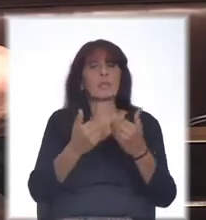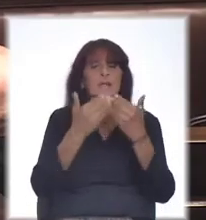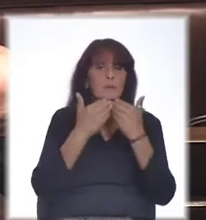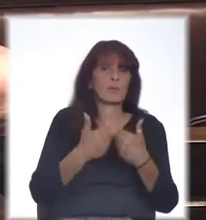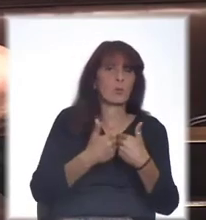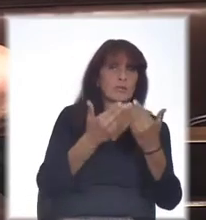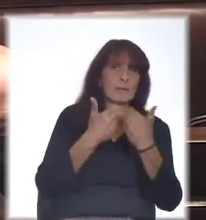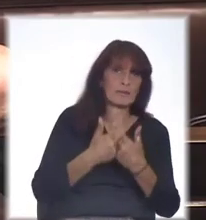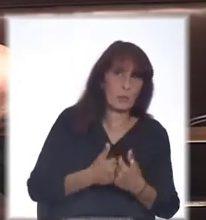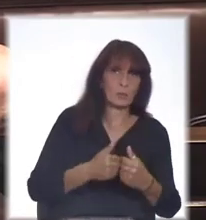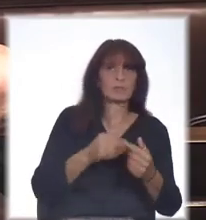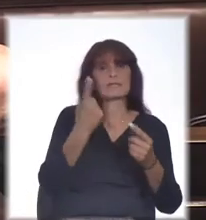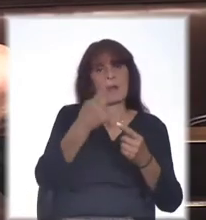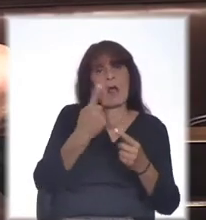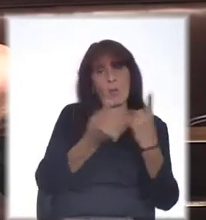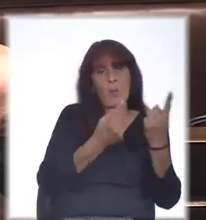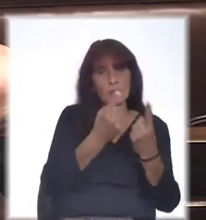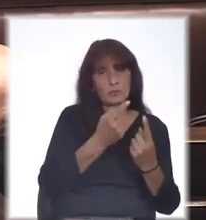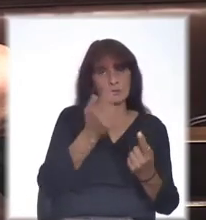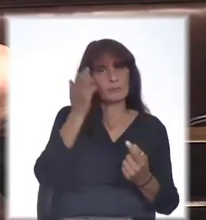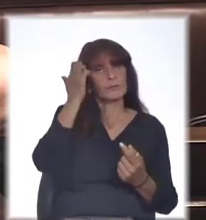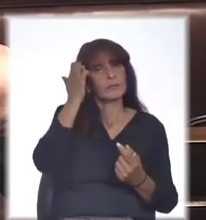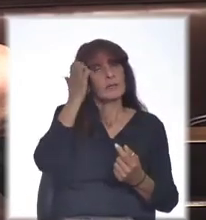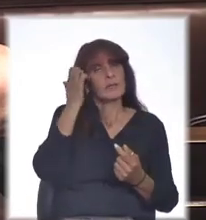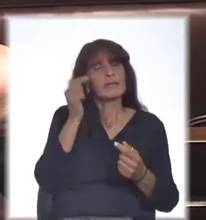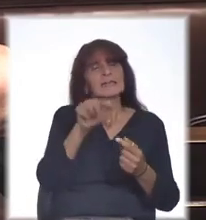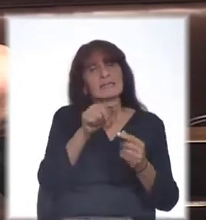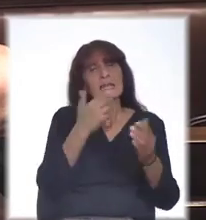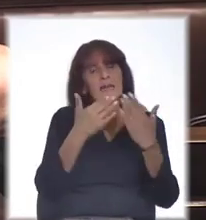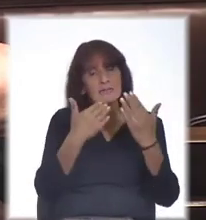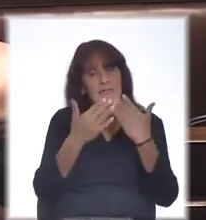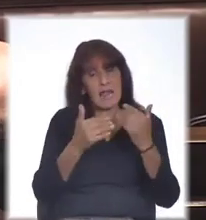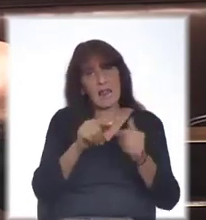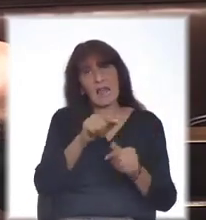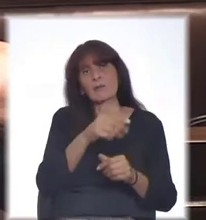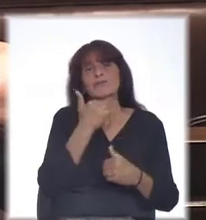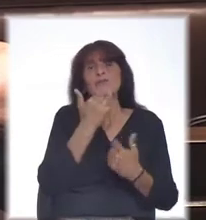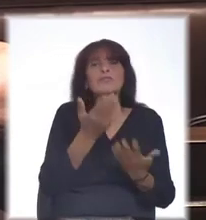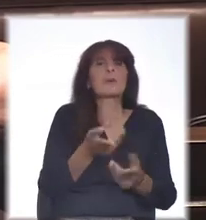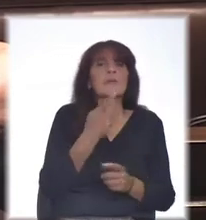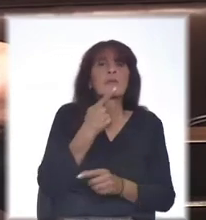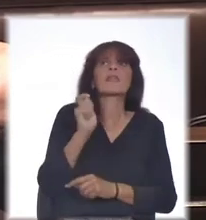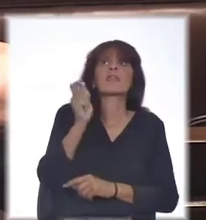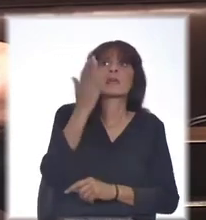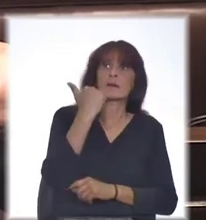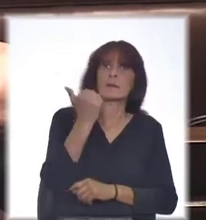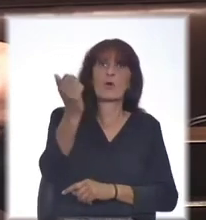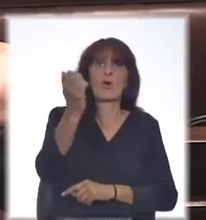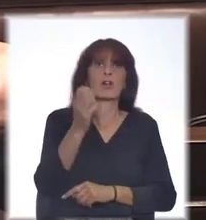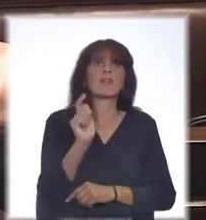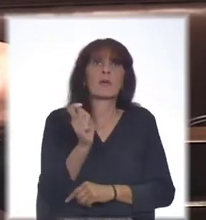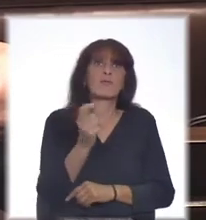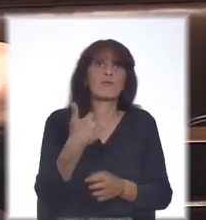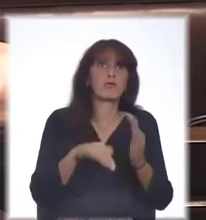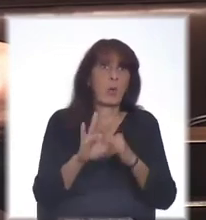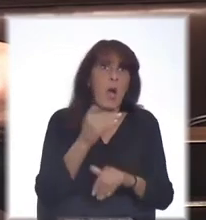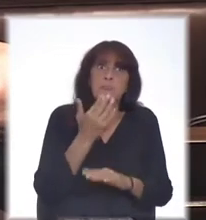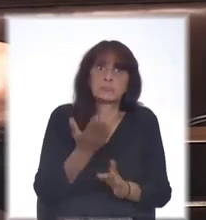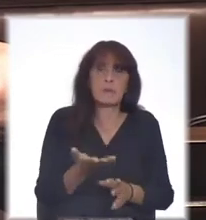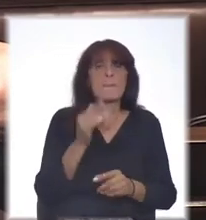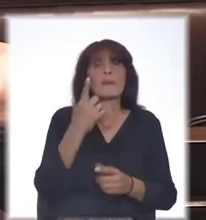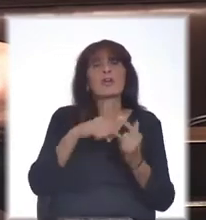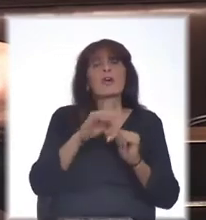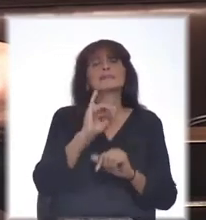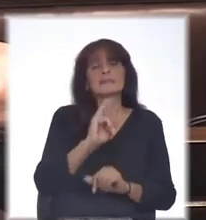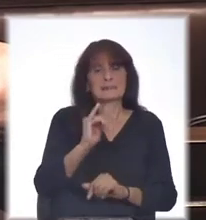se repetían de lugar en lugar. Sobre esa charla puntual no recuerda quién fue quién la convocó, pero sí que la llamaron